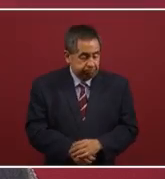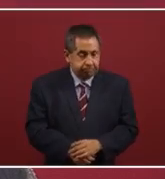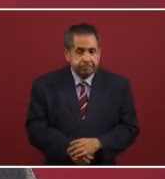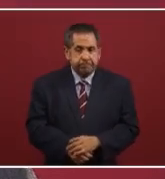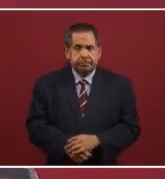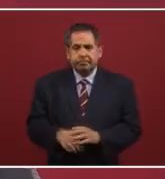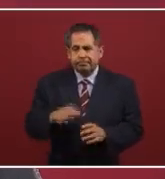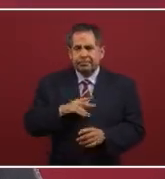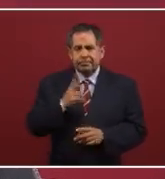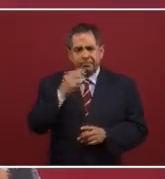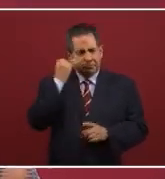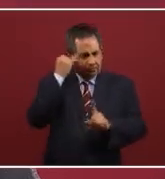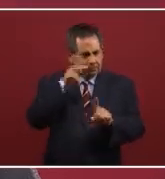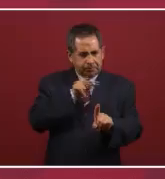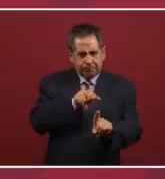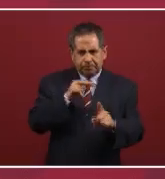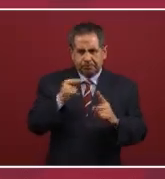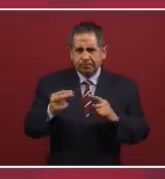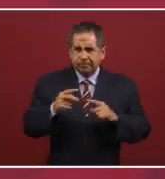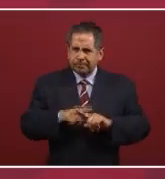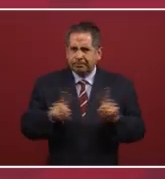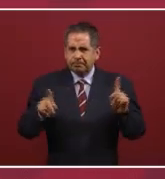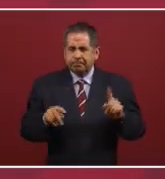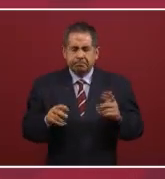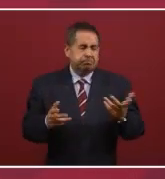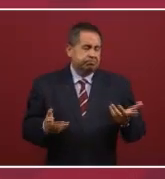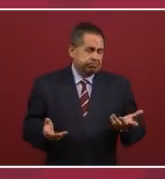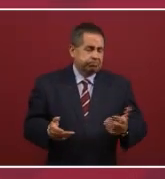porque hay dos visiones distintas.